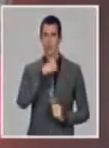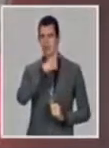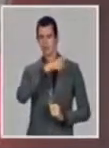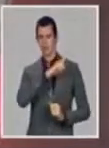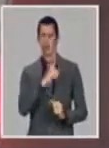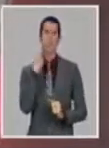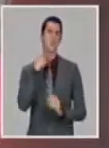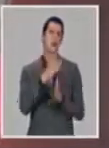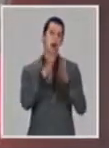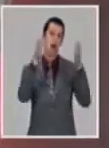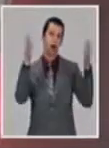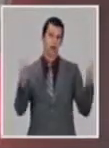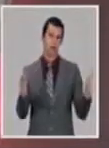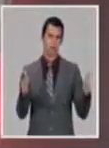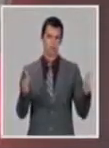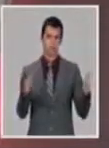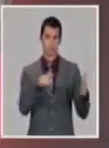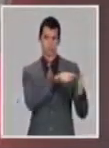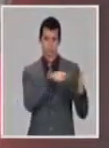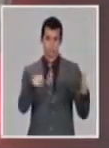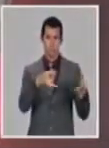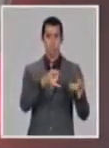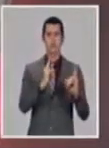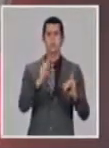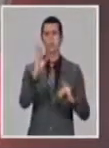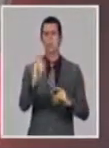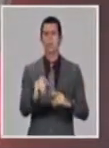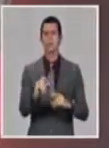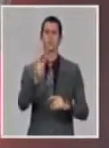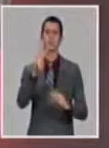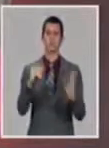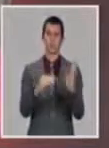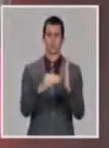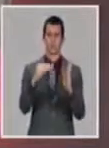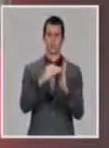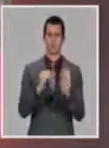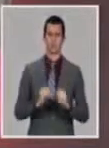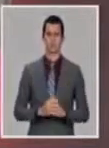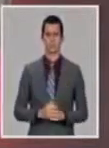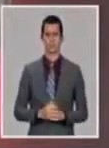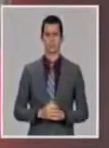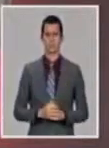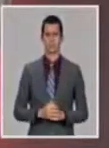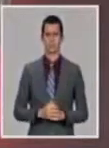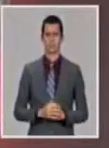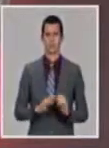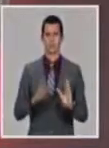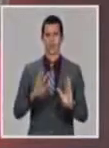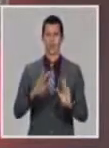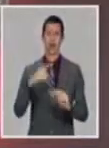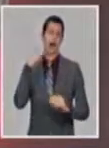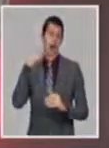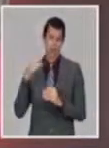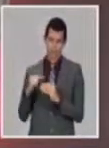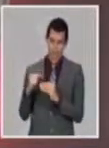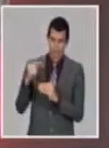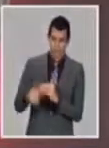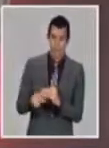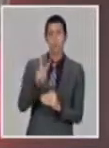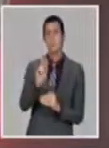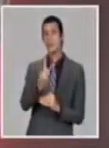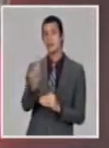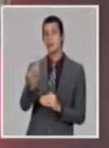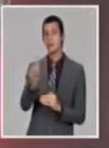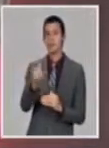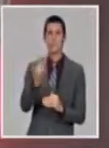coronavirus alcanzara los 2 millones. Y el siguiente millón de muertes se sumaron apenas 3 meses.